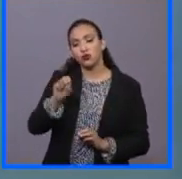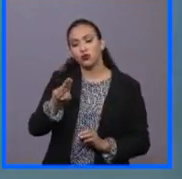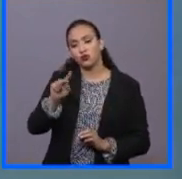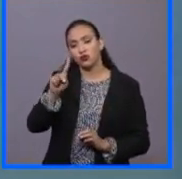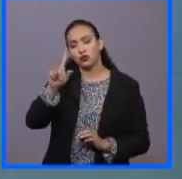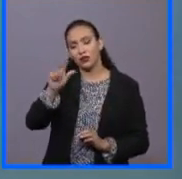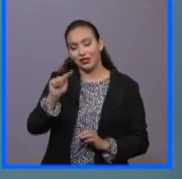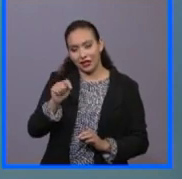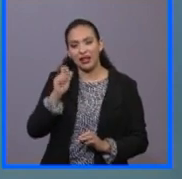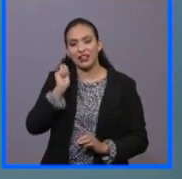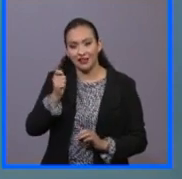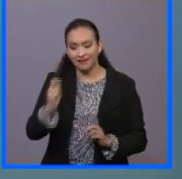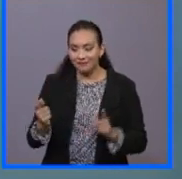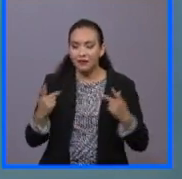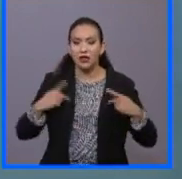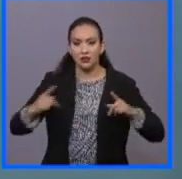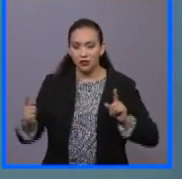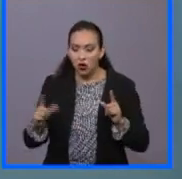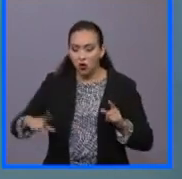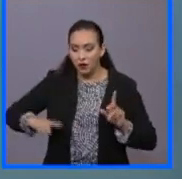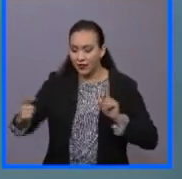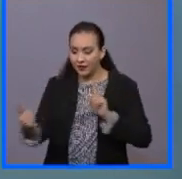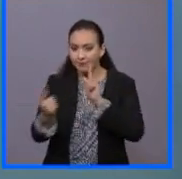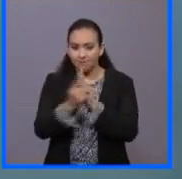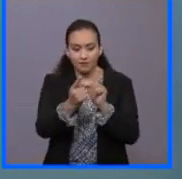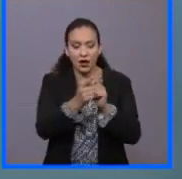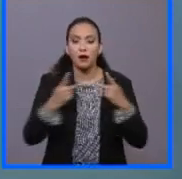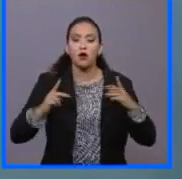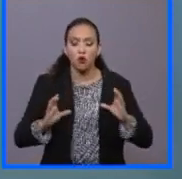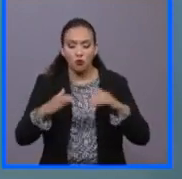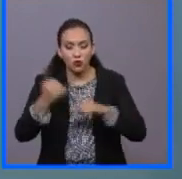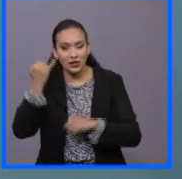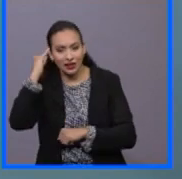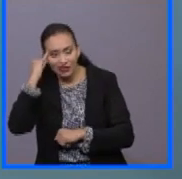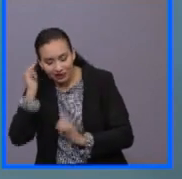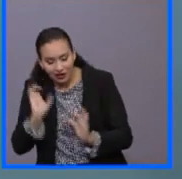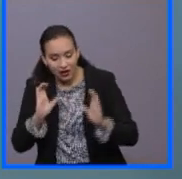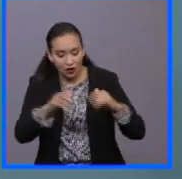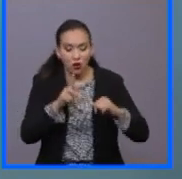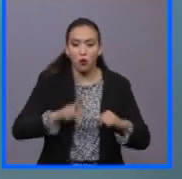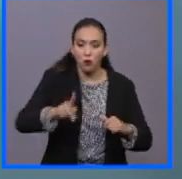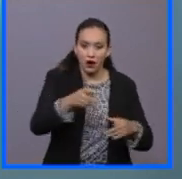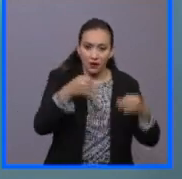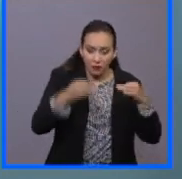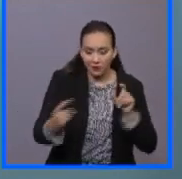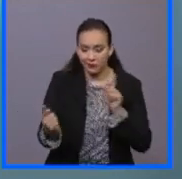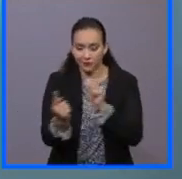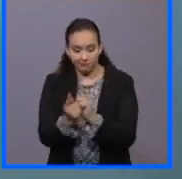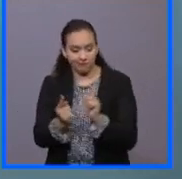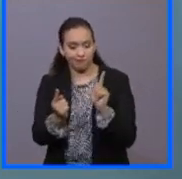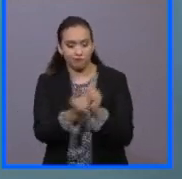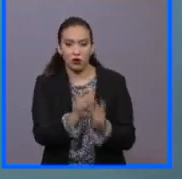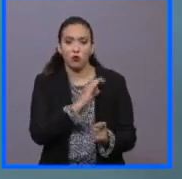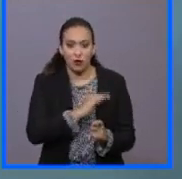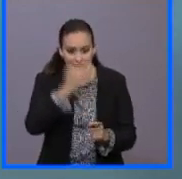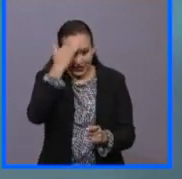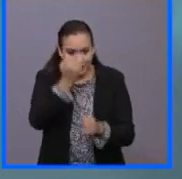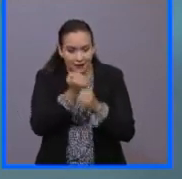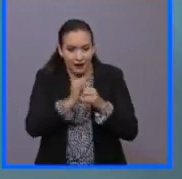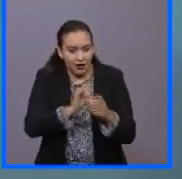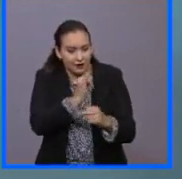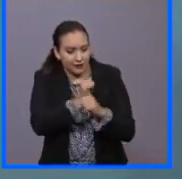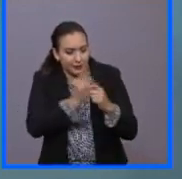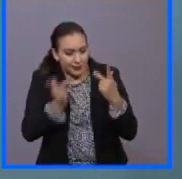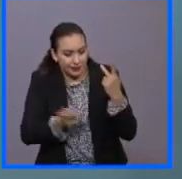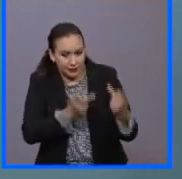libre, previo e informado. Ofrece una contextualización acerca de los pueblos y las comunidades de México y detalla